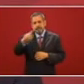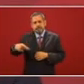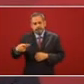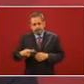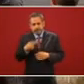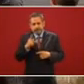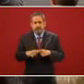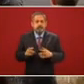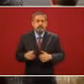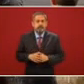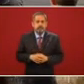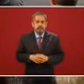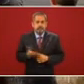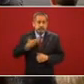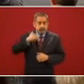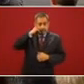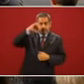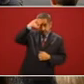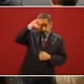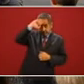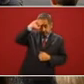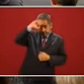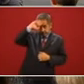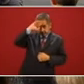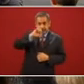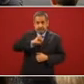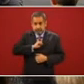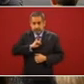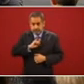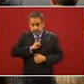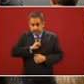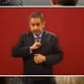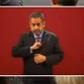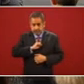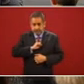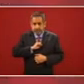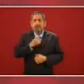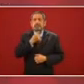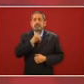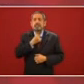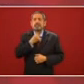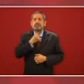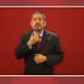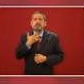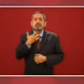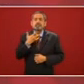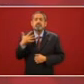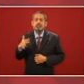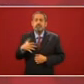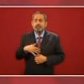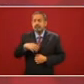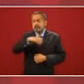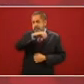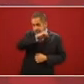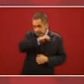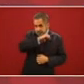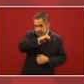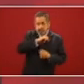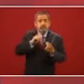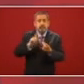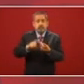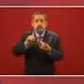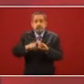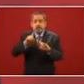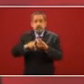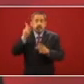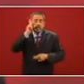es: tengo fiebre, tengo tos, tengo dolor de garganta, estoy estornudando, ¿dónde me hacen la